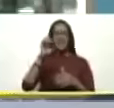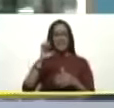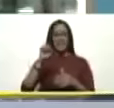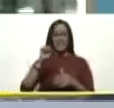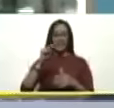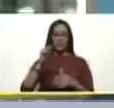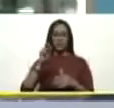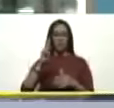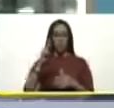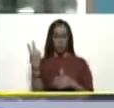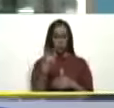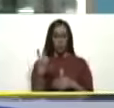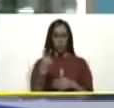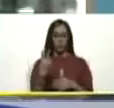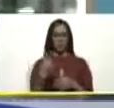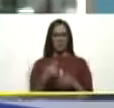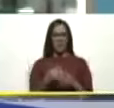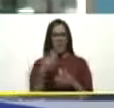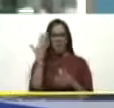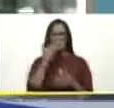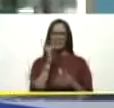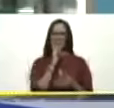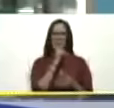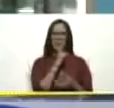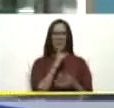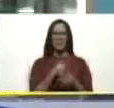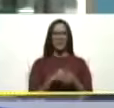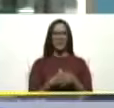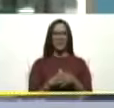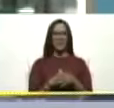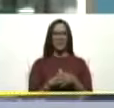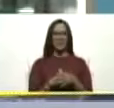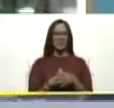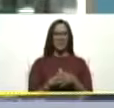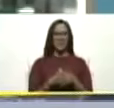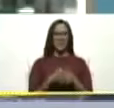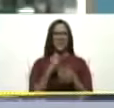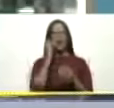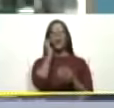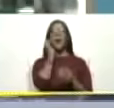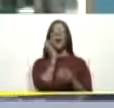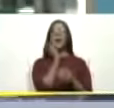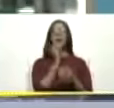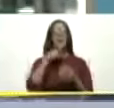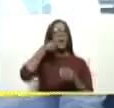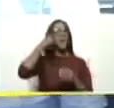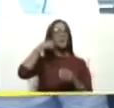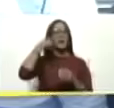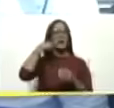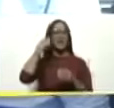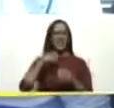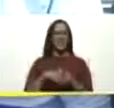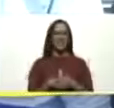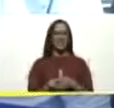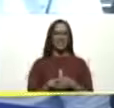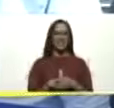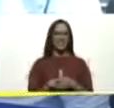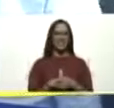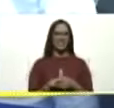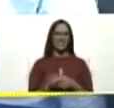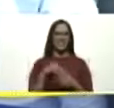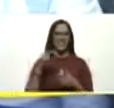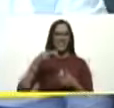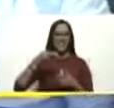Héctor y Néstor, parece el nombre de una barbería, ¿verdad? Unisex, Héctor y